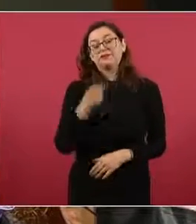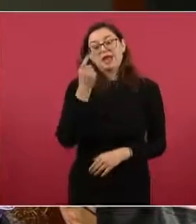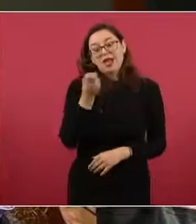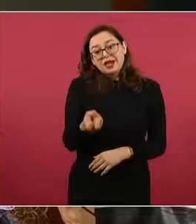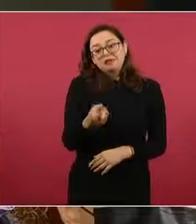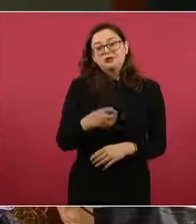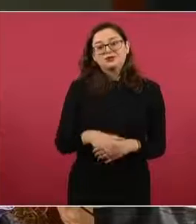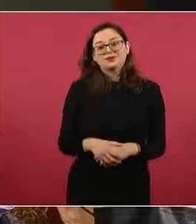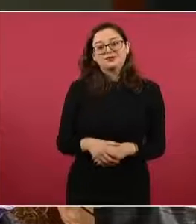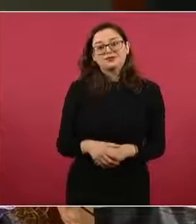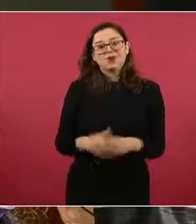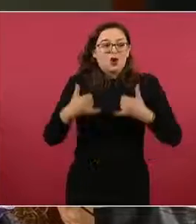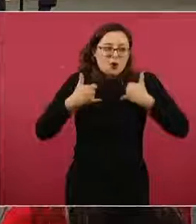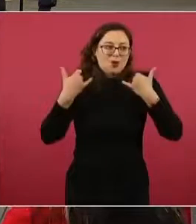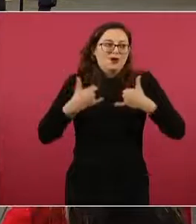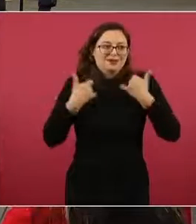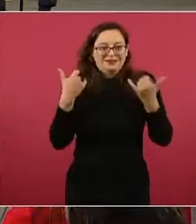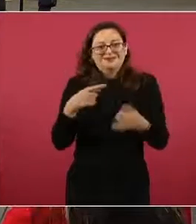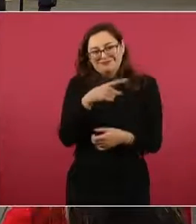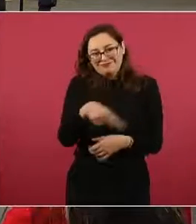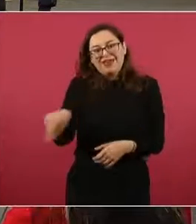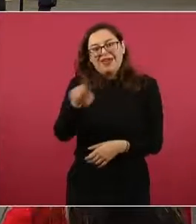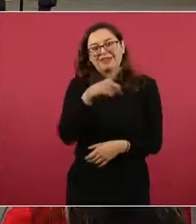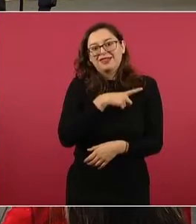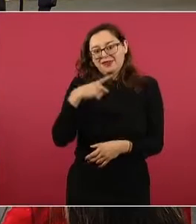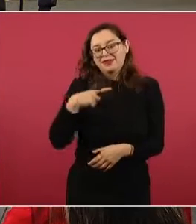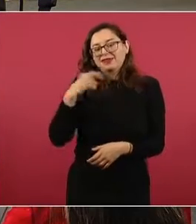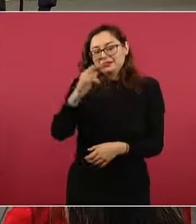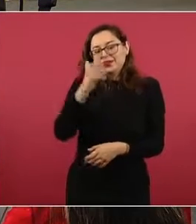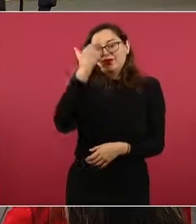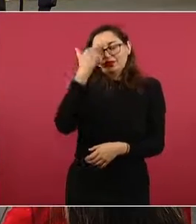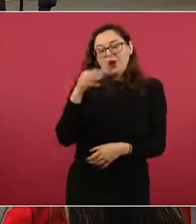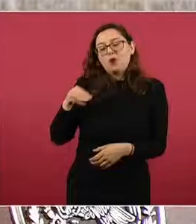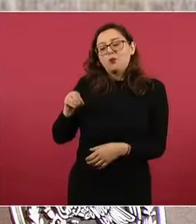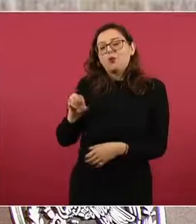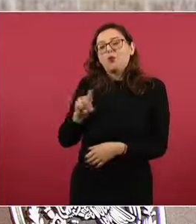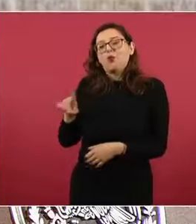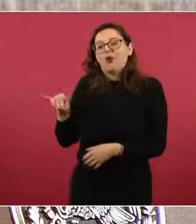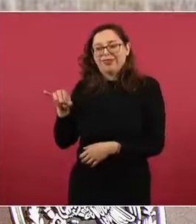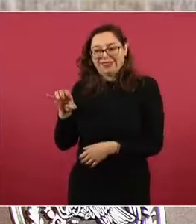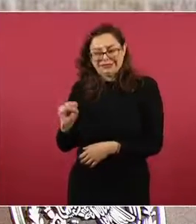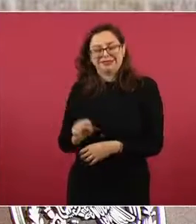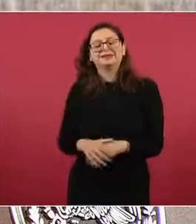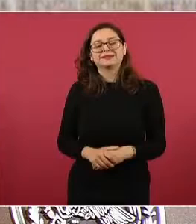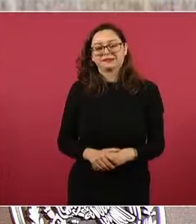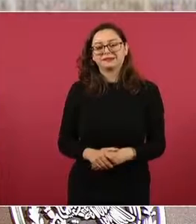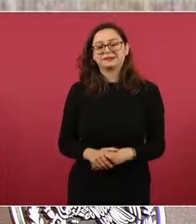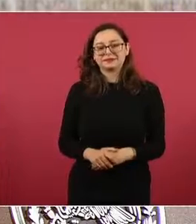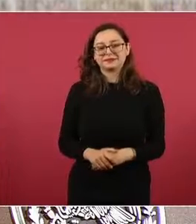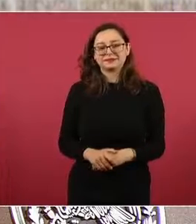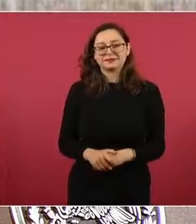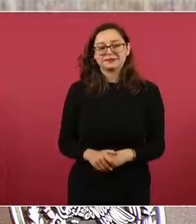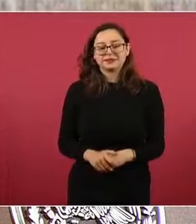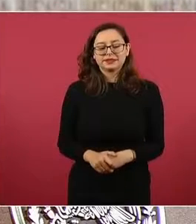usted dice. Sí, son modelos